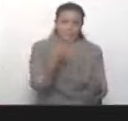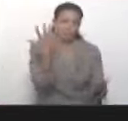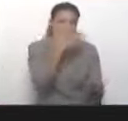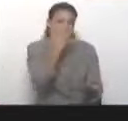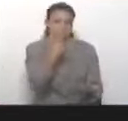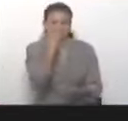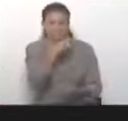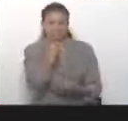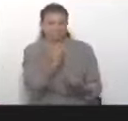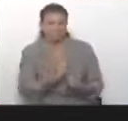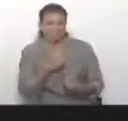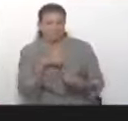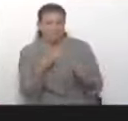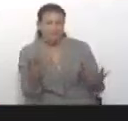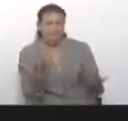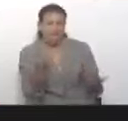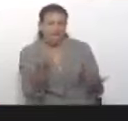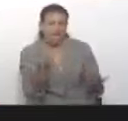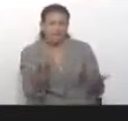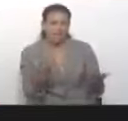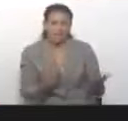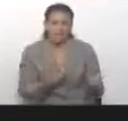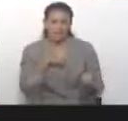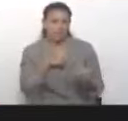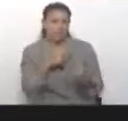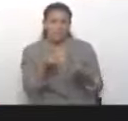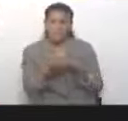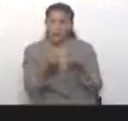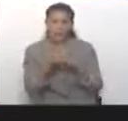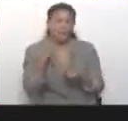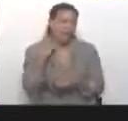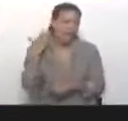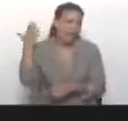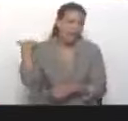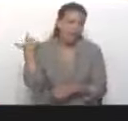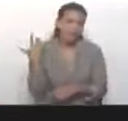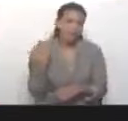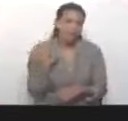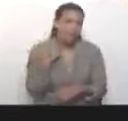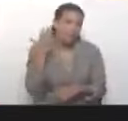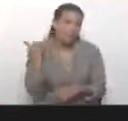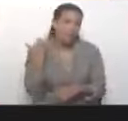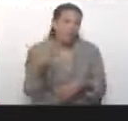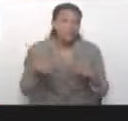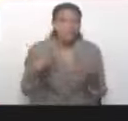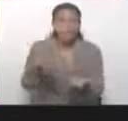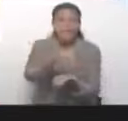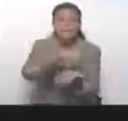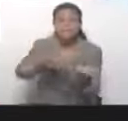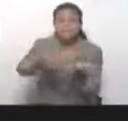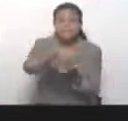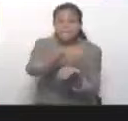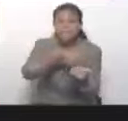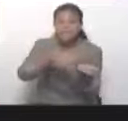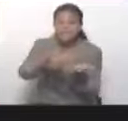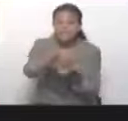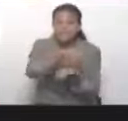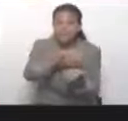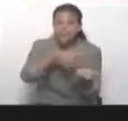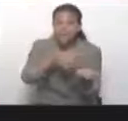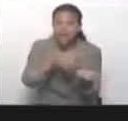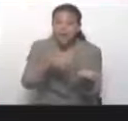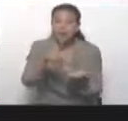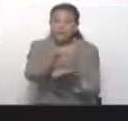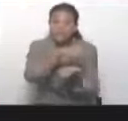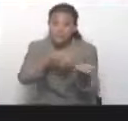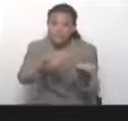pone ella. No saben lo que es un tocadisco. Bueno, eso pasó. Después vino el CD. ¿Eso lo han visto,